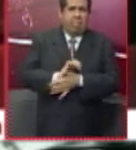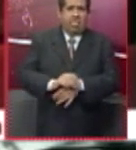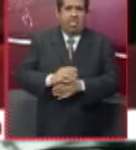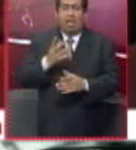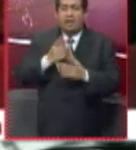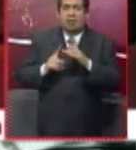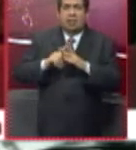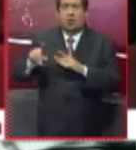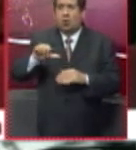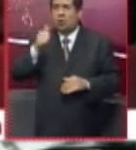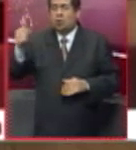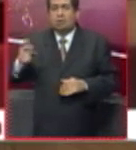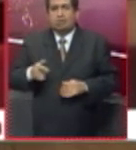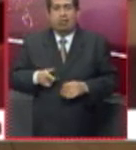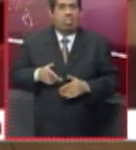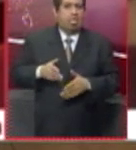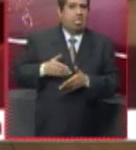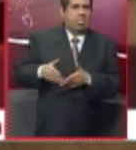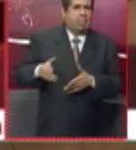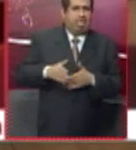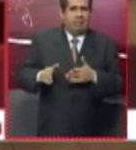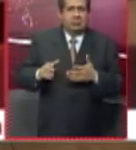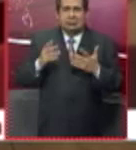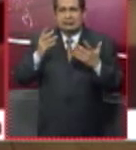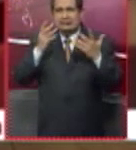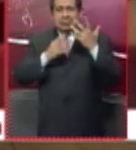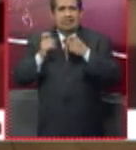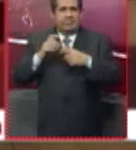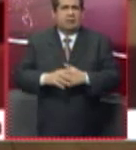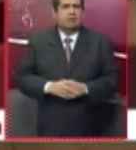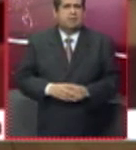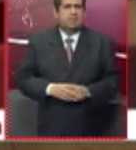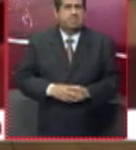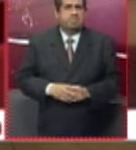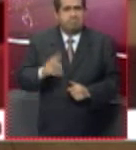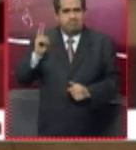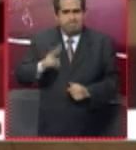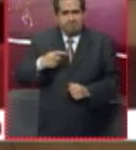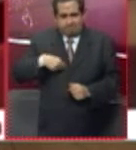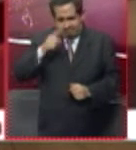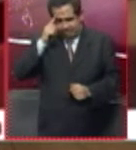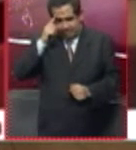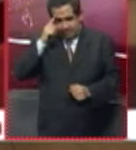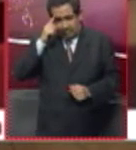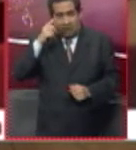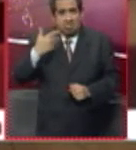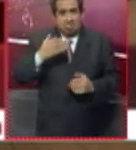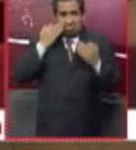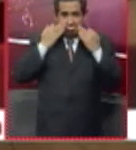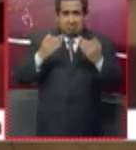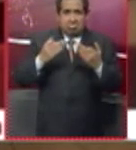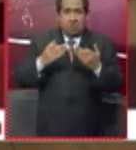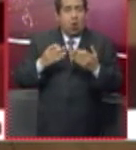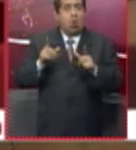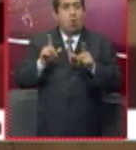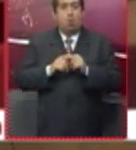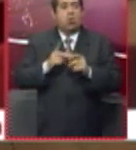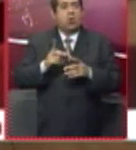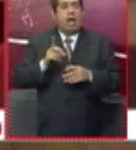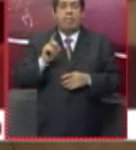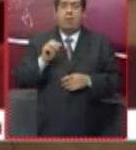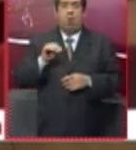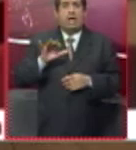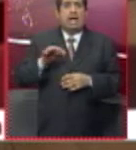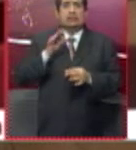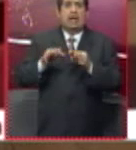vejaciones por la sencilla razón de emigrar hacia un destino menos oprobioso. La realidad nos ha revelado que no basta con el tránsito